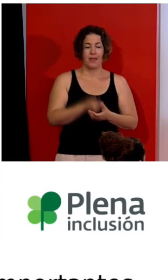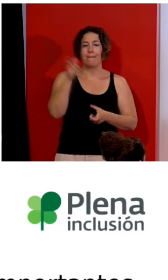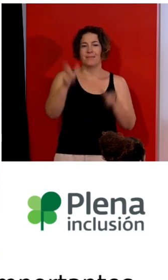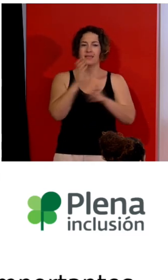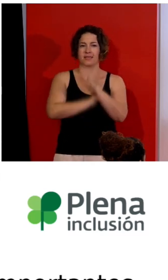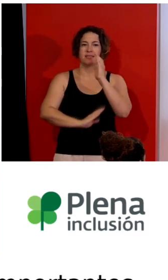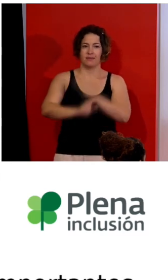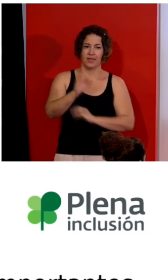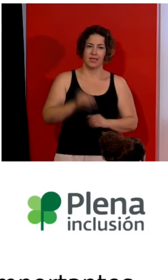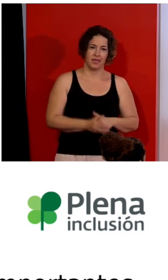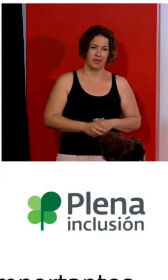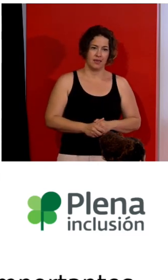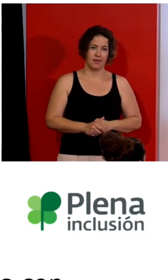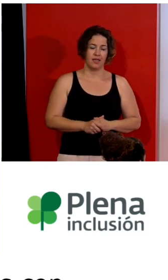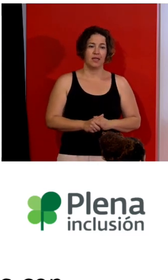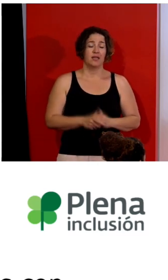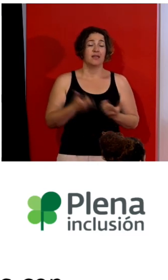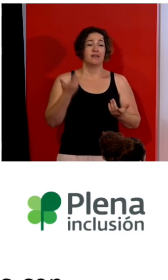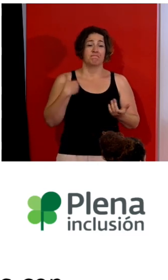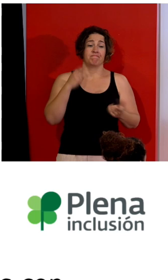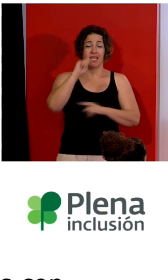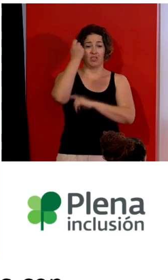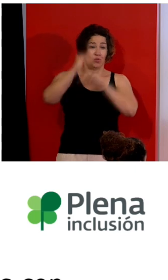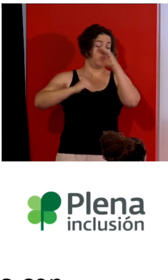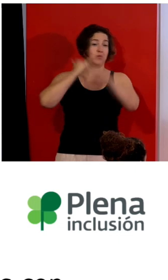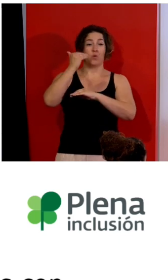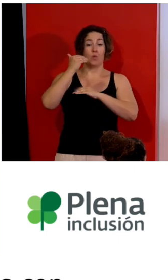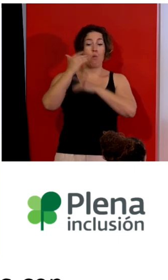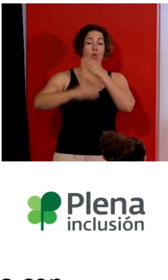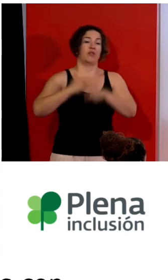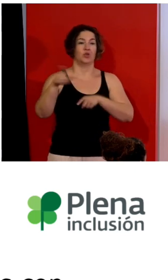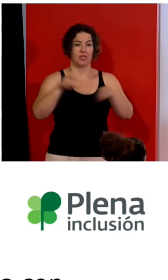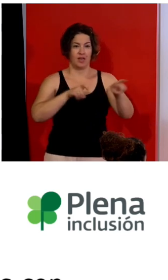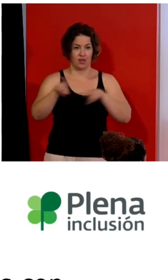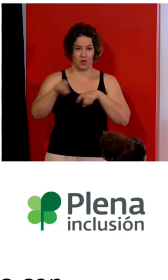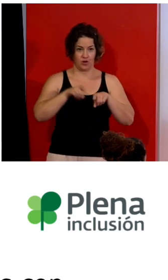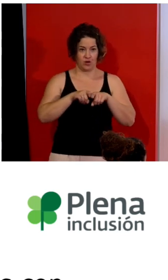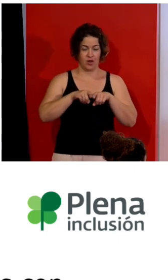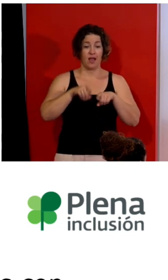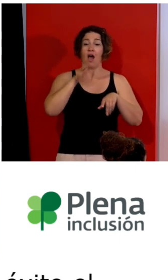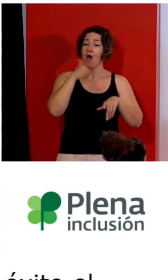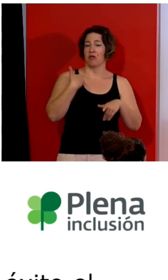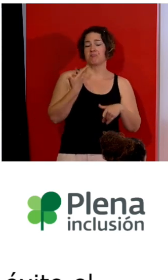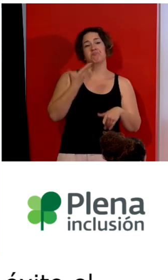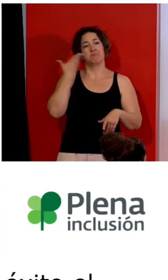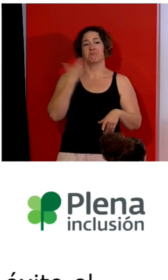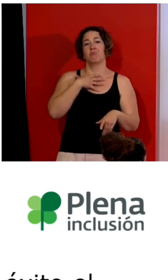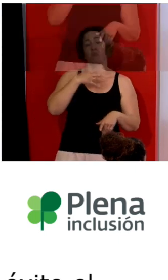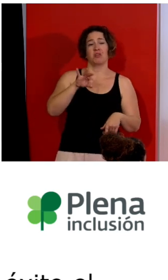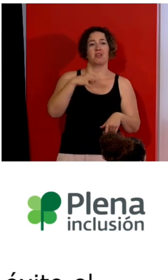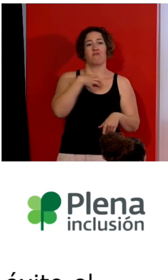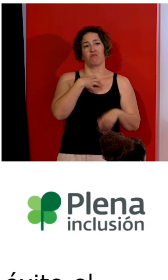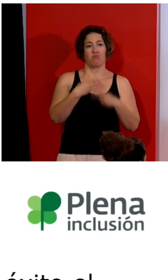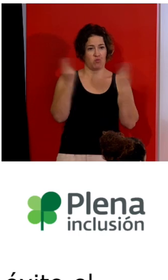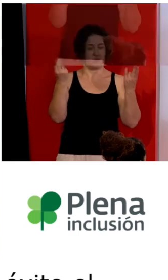con discapacidad que han superado con éxito el proceso selectivo y que ahora pueden presumir de ser empleados